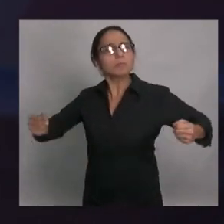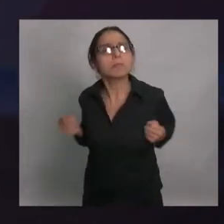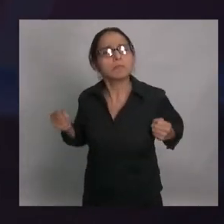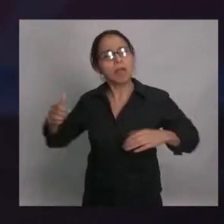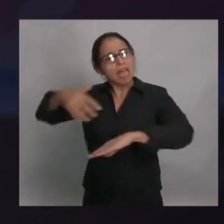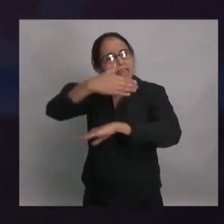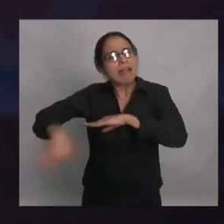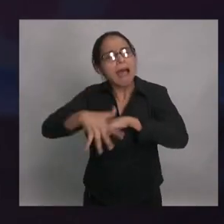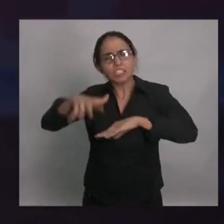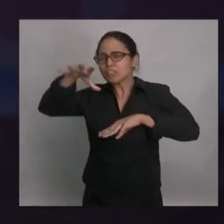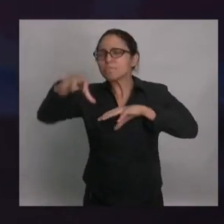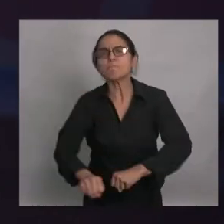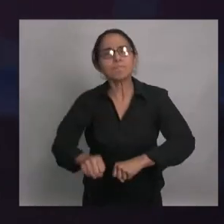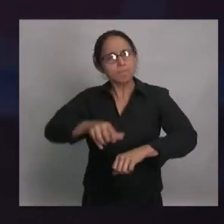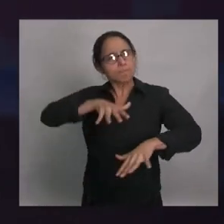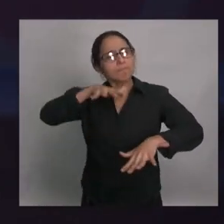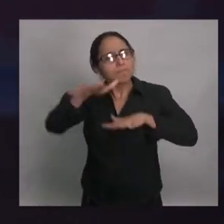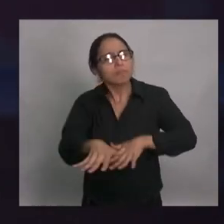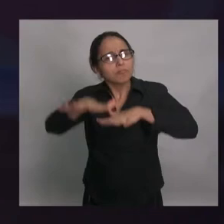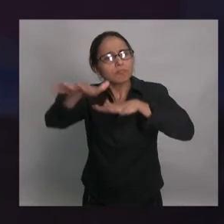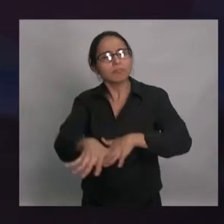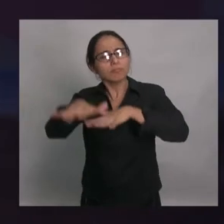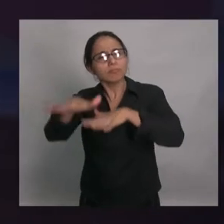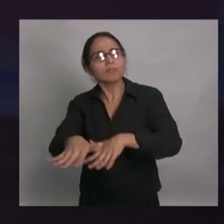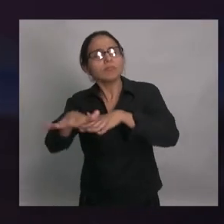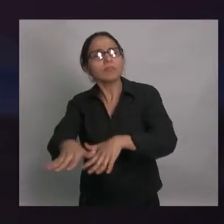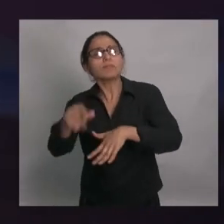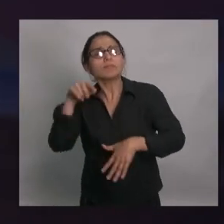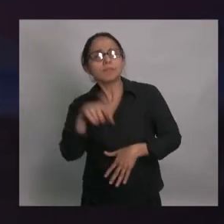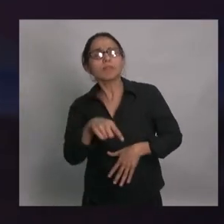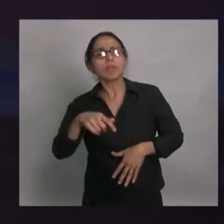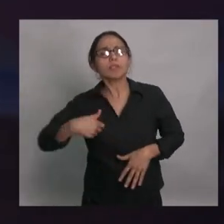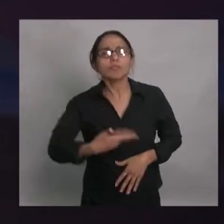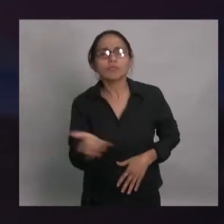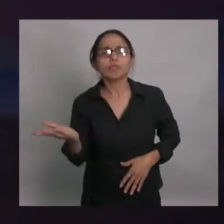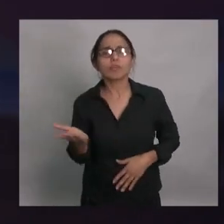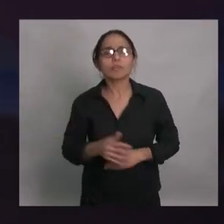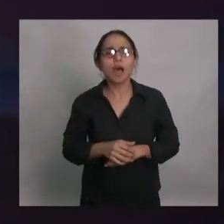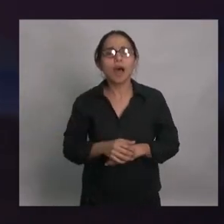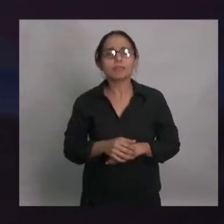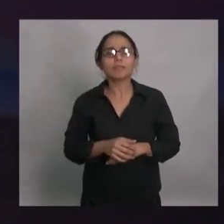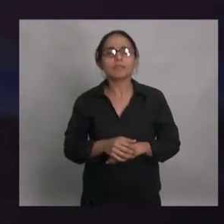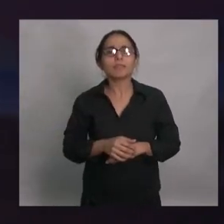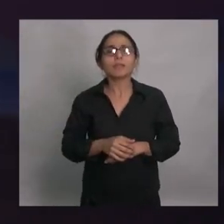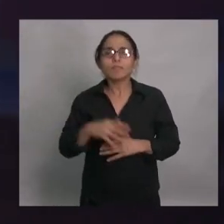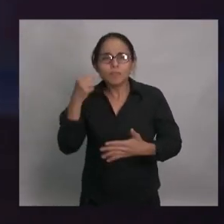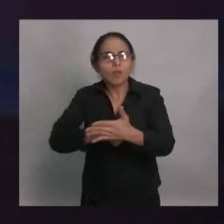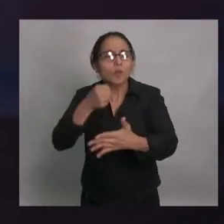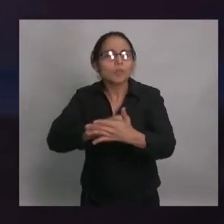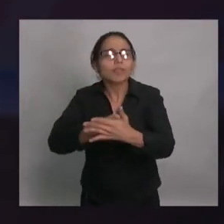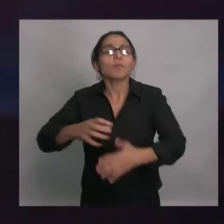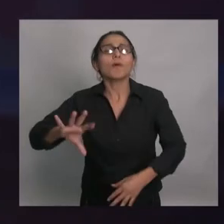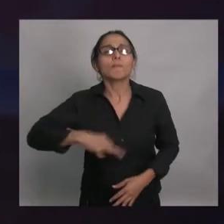que ha decidido moverse que está fundamentalmente por la vida que está